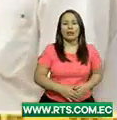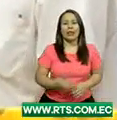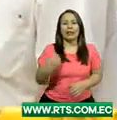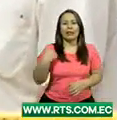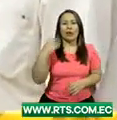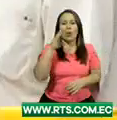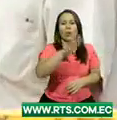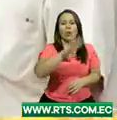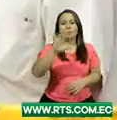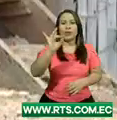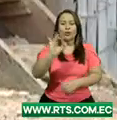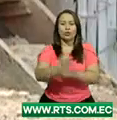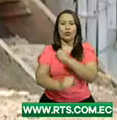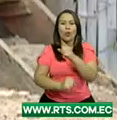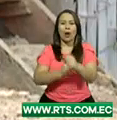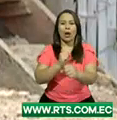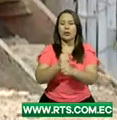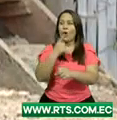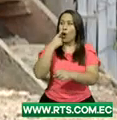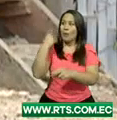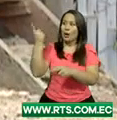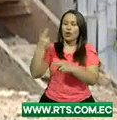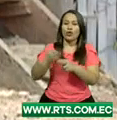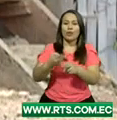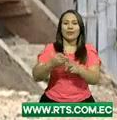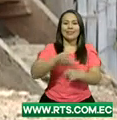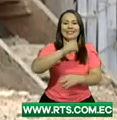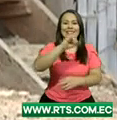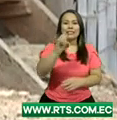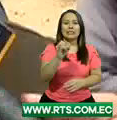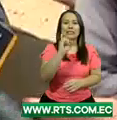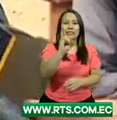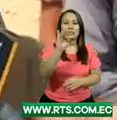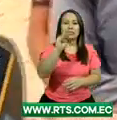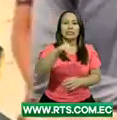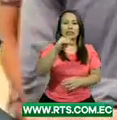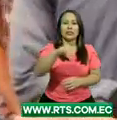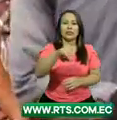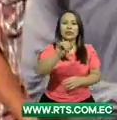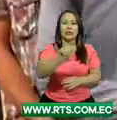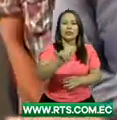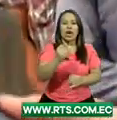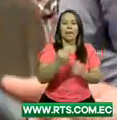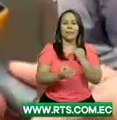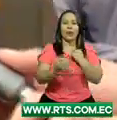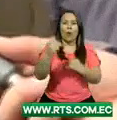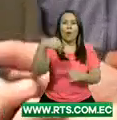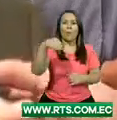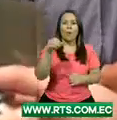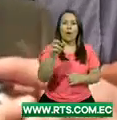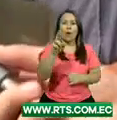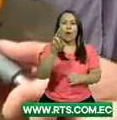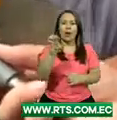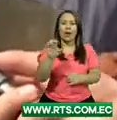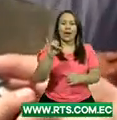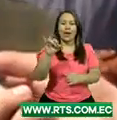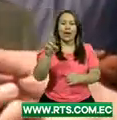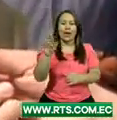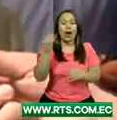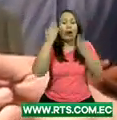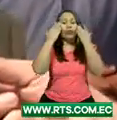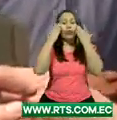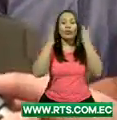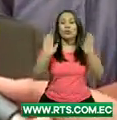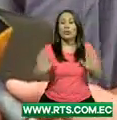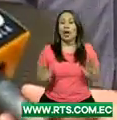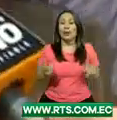48 años y era don jimmy moreira nadie ha visto no han podido identificarlos porque andaban con gorra eso es lo único que se sabe